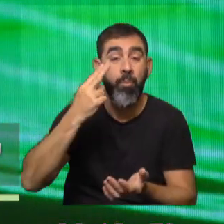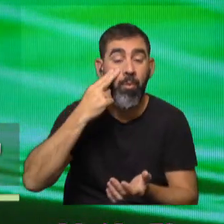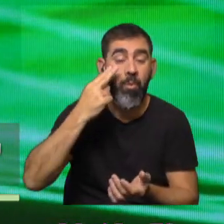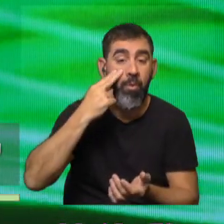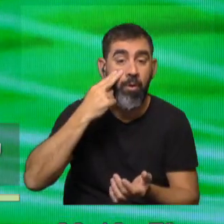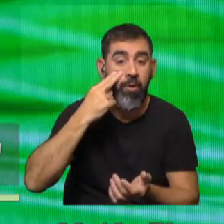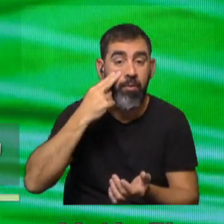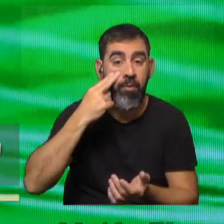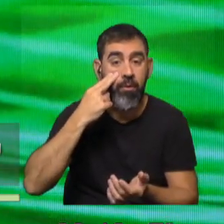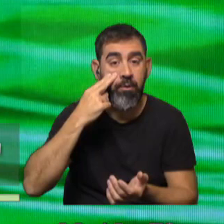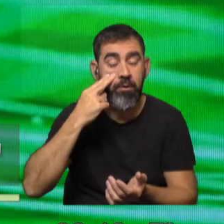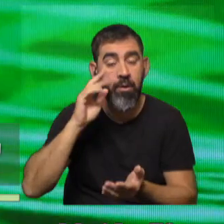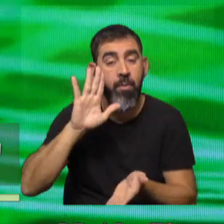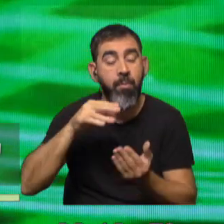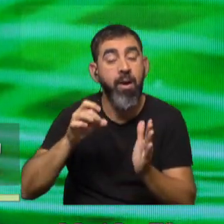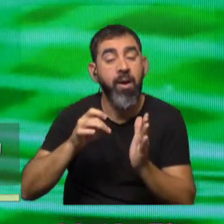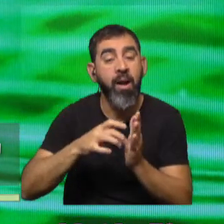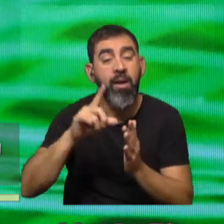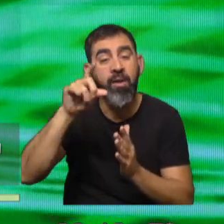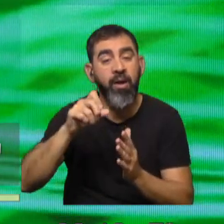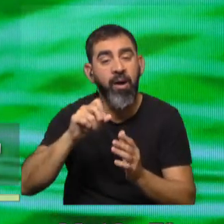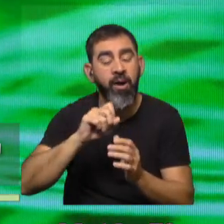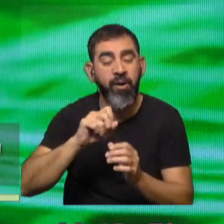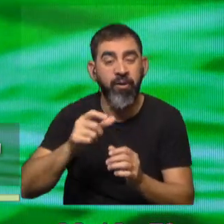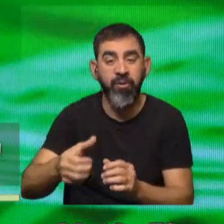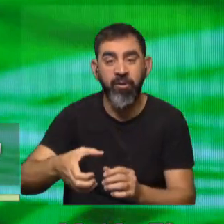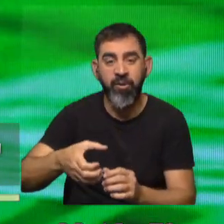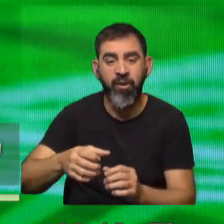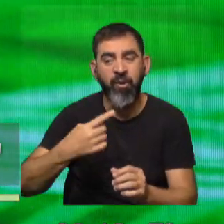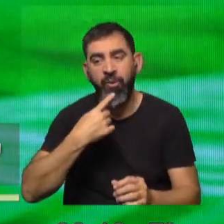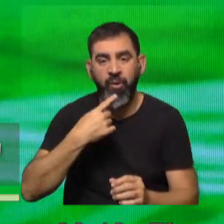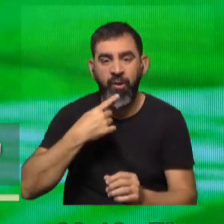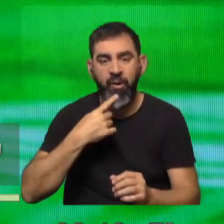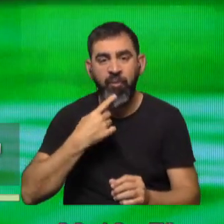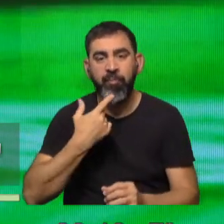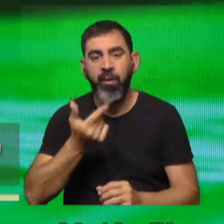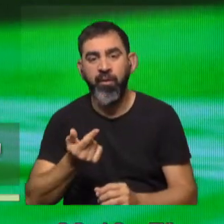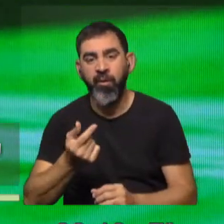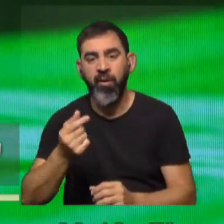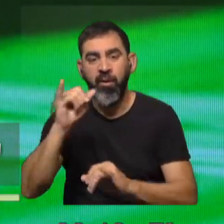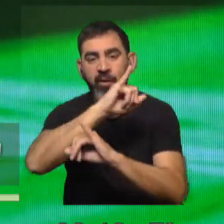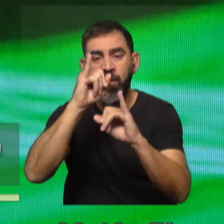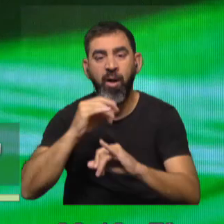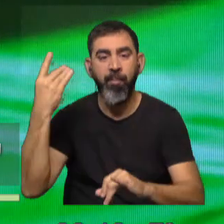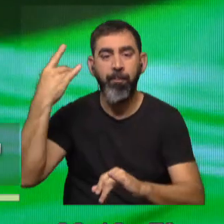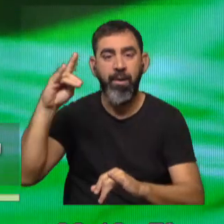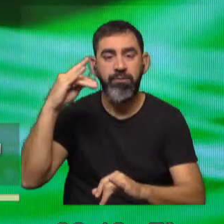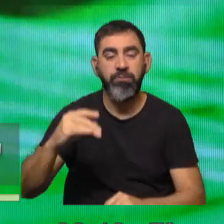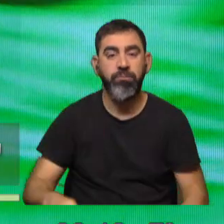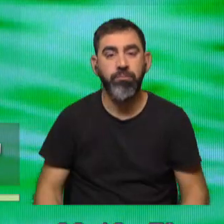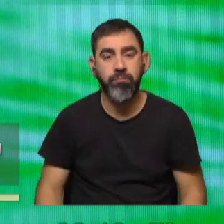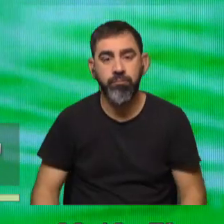pone el dedo en que la calidad del agua suministrada es cuestionable por ejemplo la ciudad de la paz Bolivia